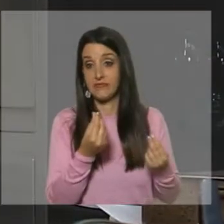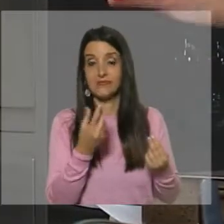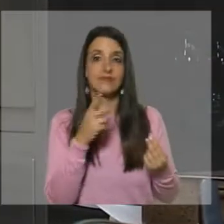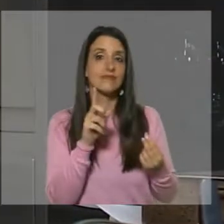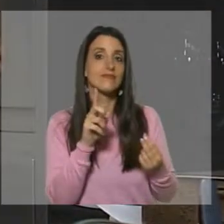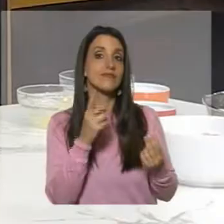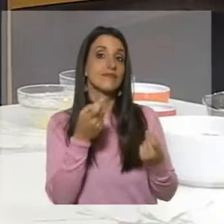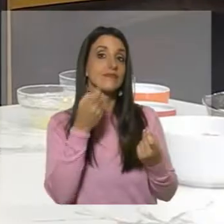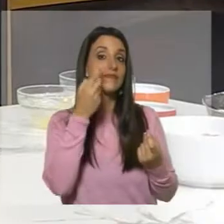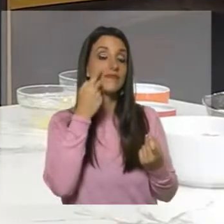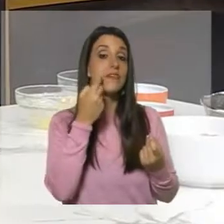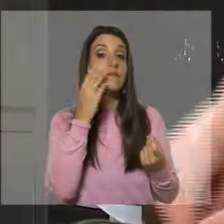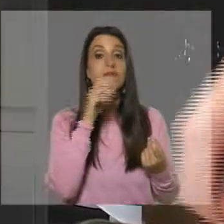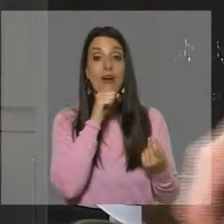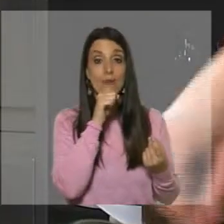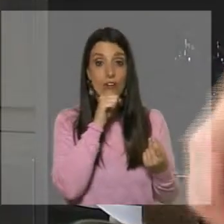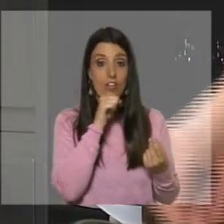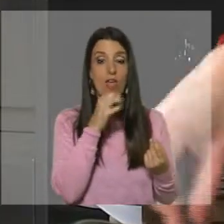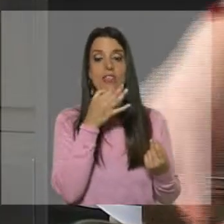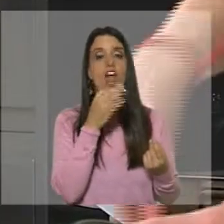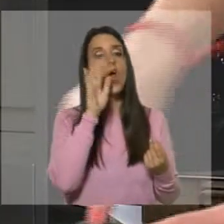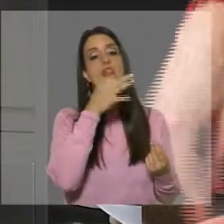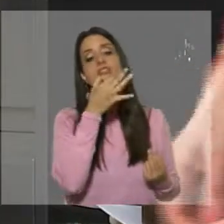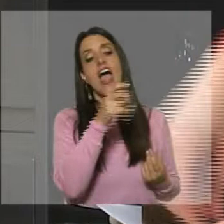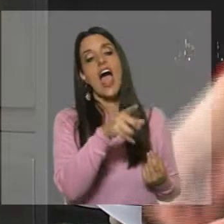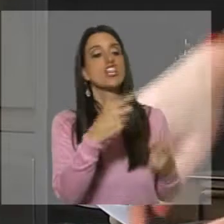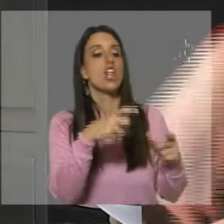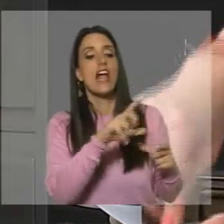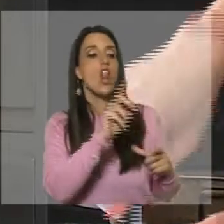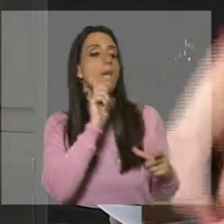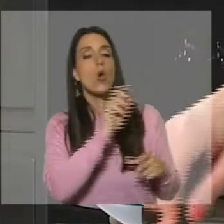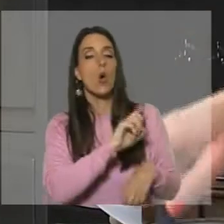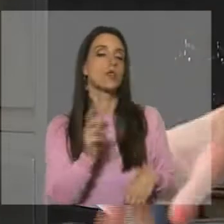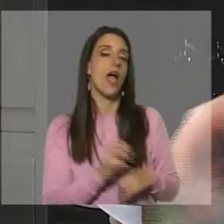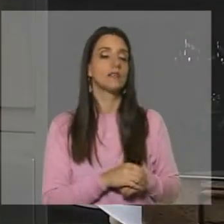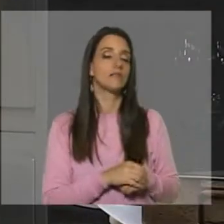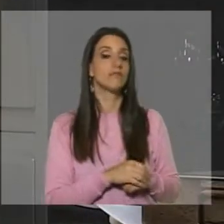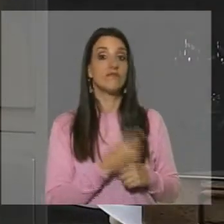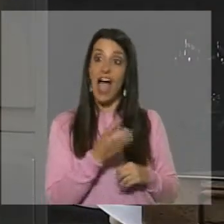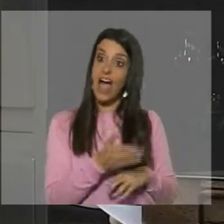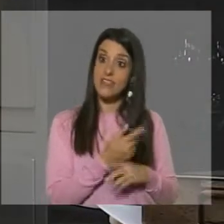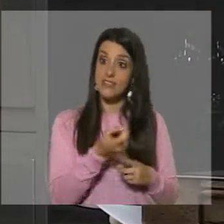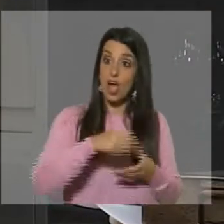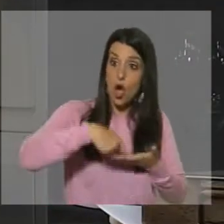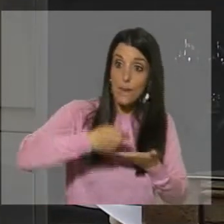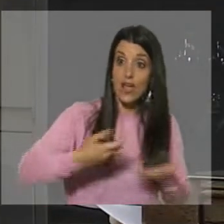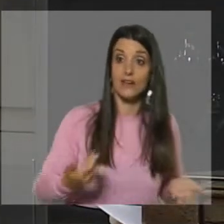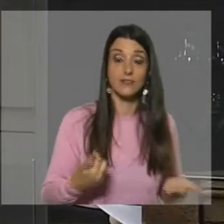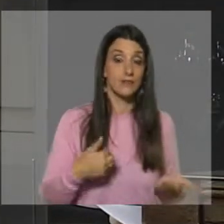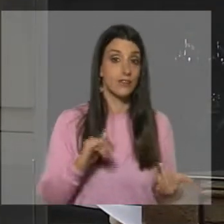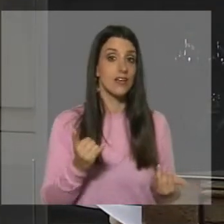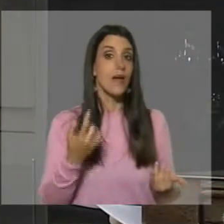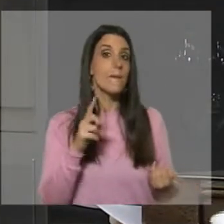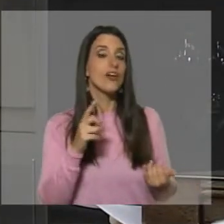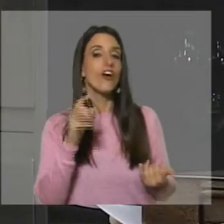que probar. Claro, mi abuelo Rubén decía, a ver, no puedes decir, esta torta, esta receta no me gusta si no la probaste. Total. Bueno, yo la probé. Pero acá